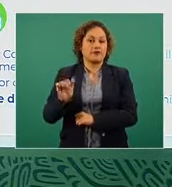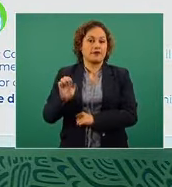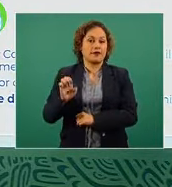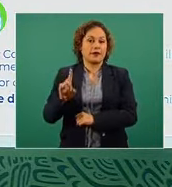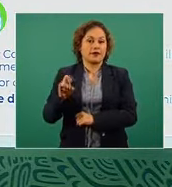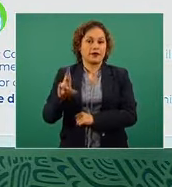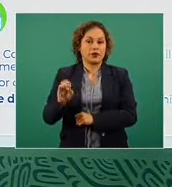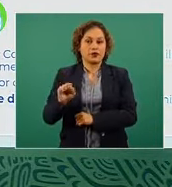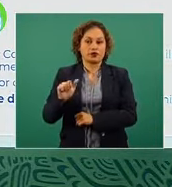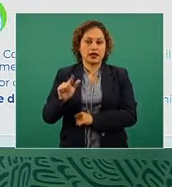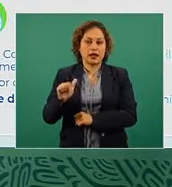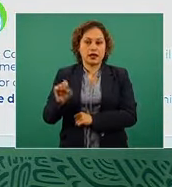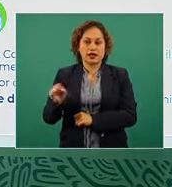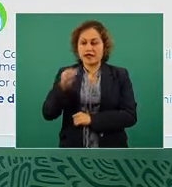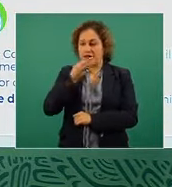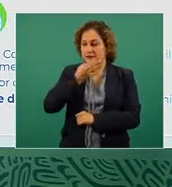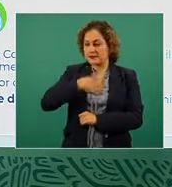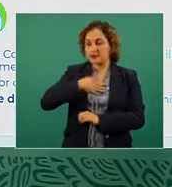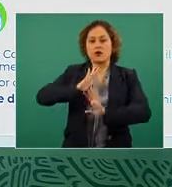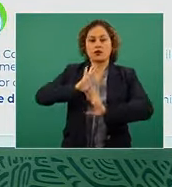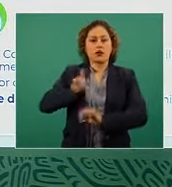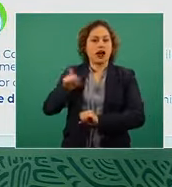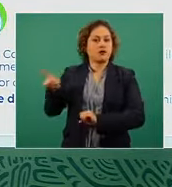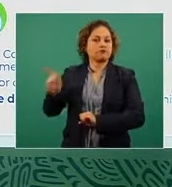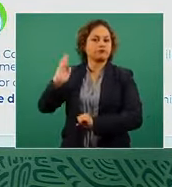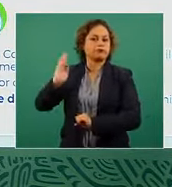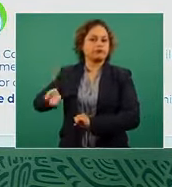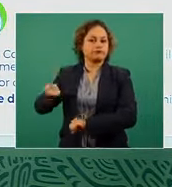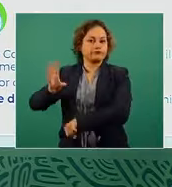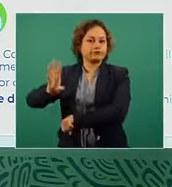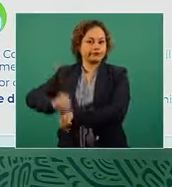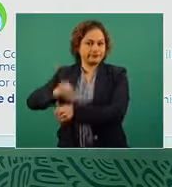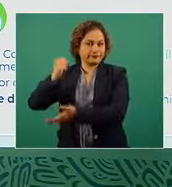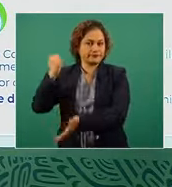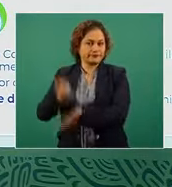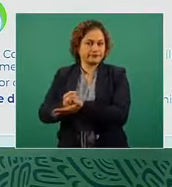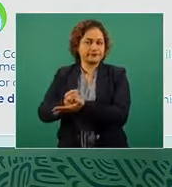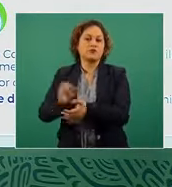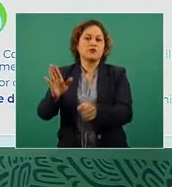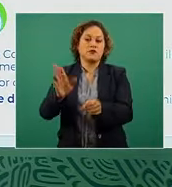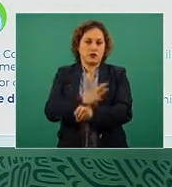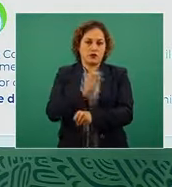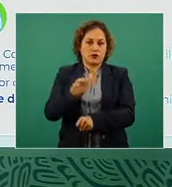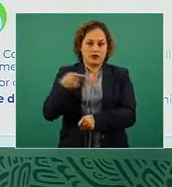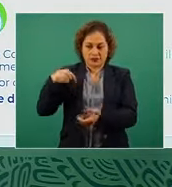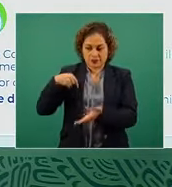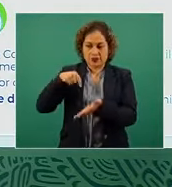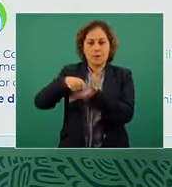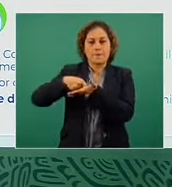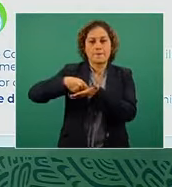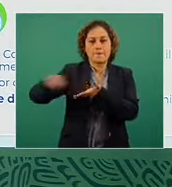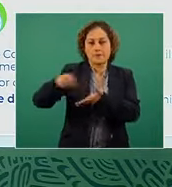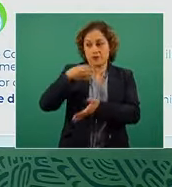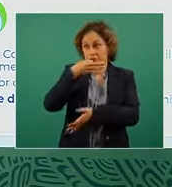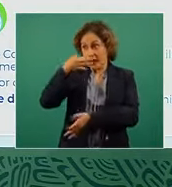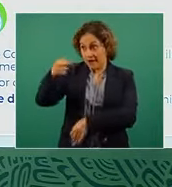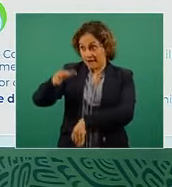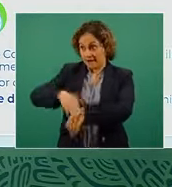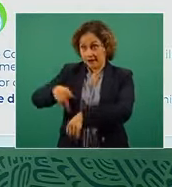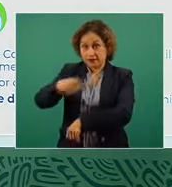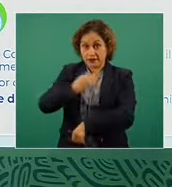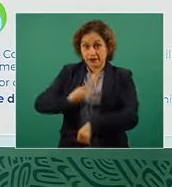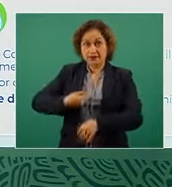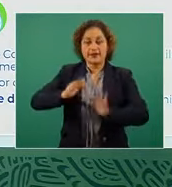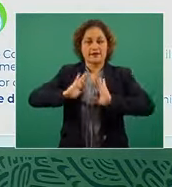confirmación de que el ministerio ya lo autorizó. Entonces, por eso lo pongo como próxima llamada, porque ya está autorizado, señor presidente, y sirve que le